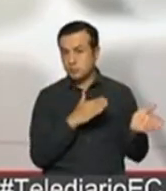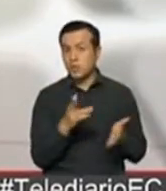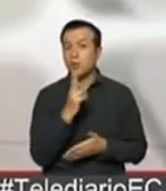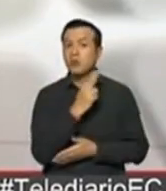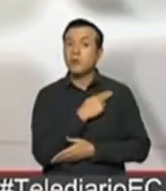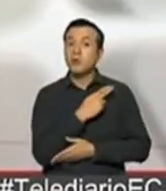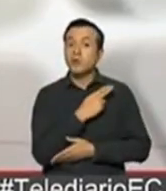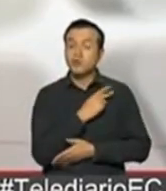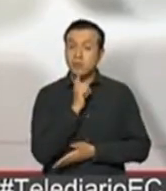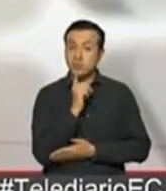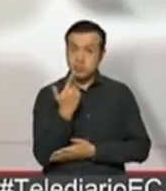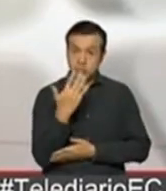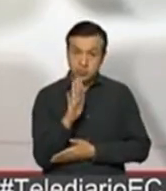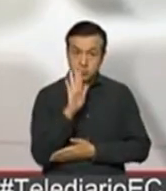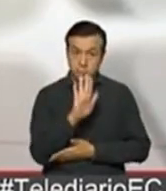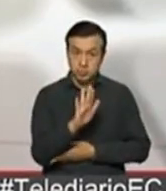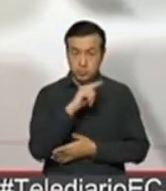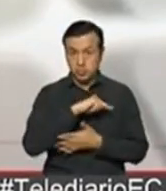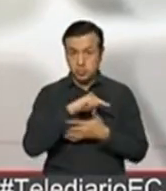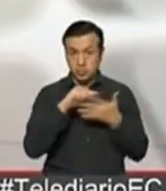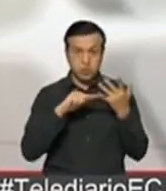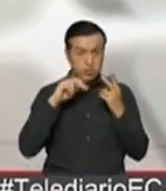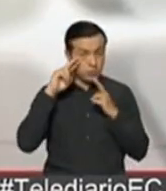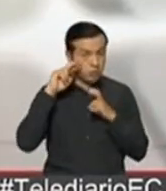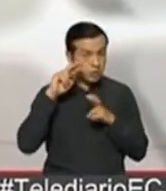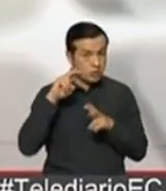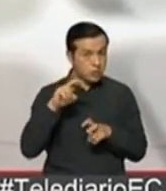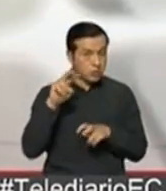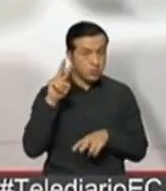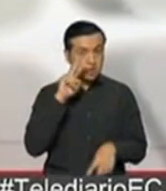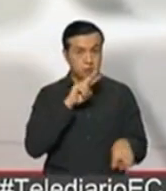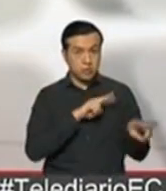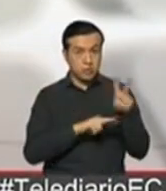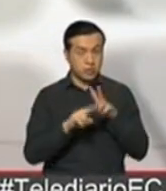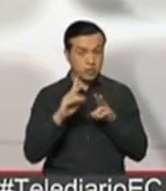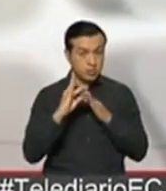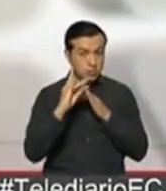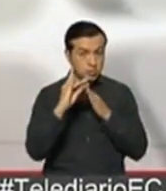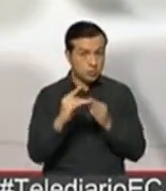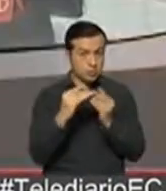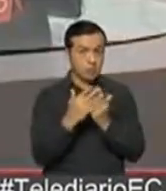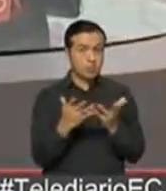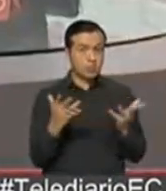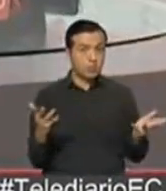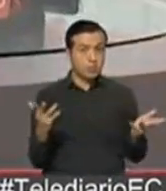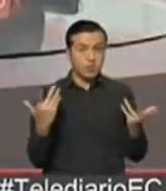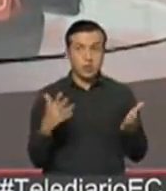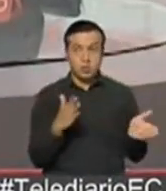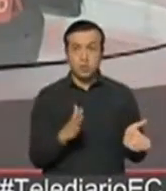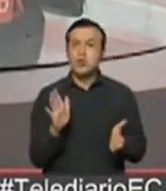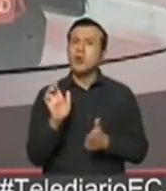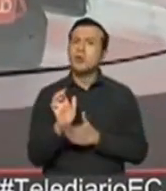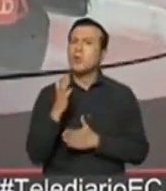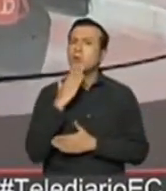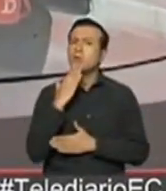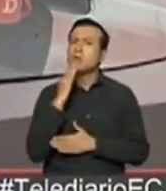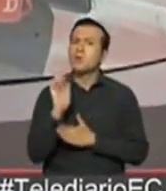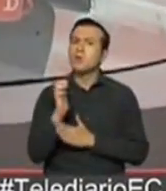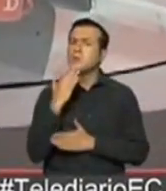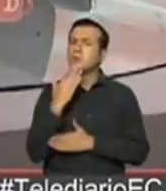universidades las líneas de investigación cómo están orientadas cómo es la fuerza de labor en este sentido